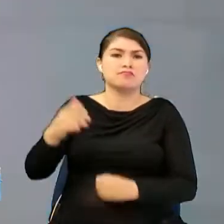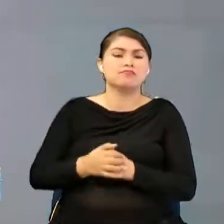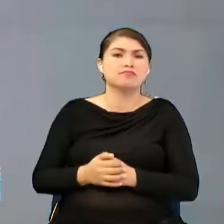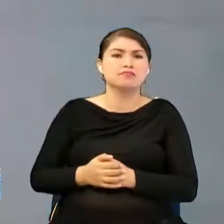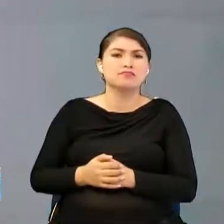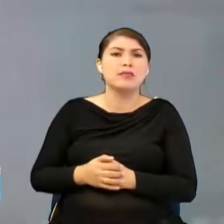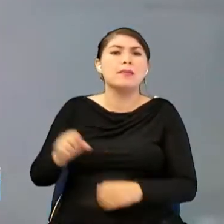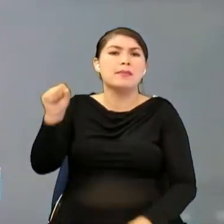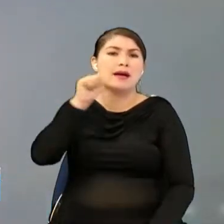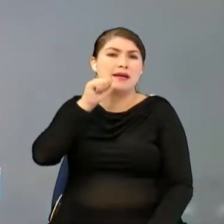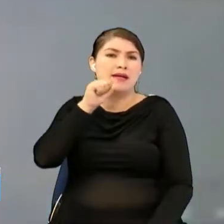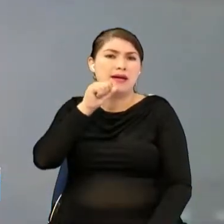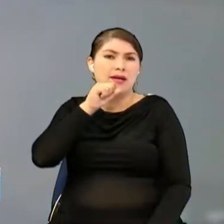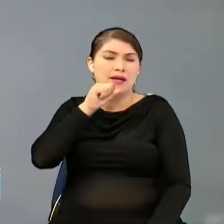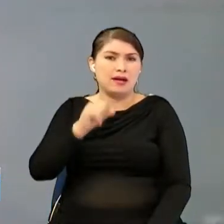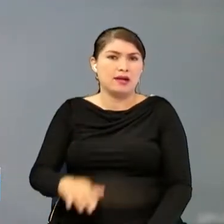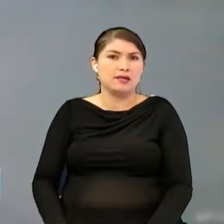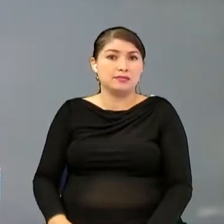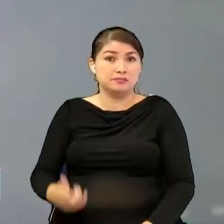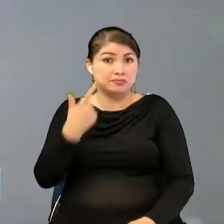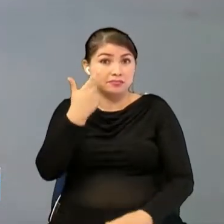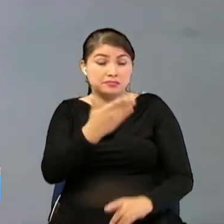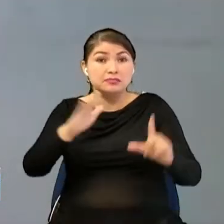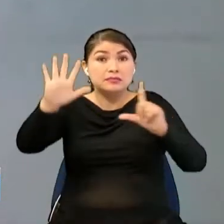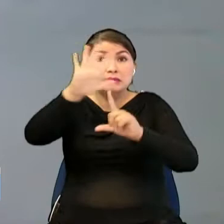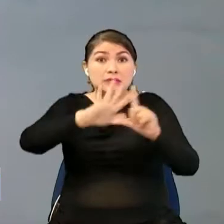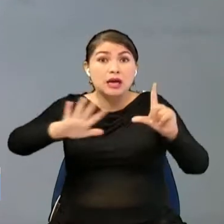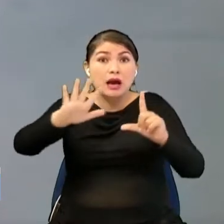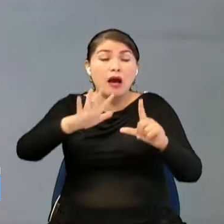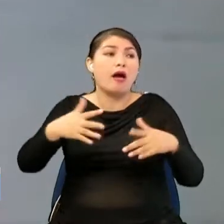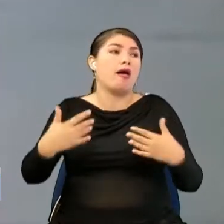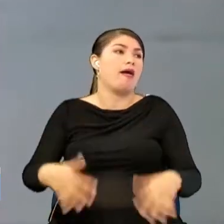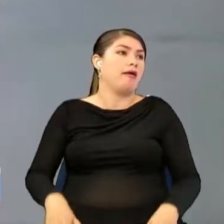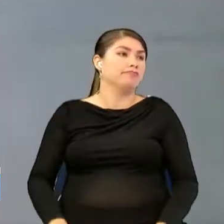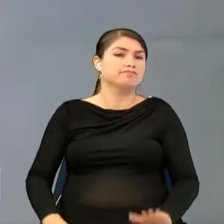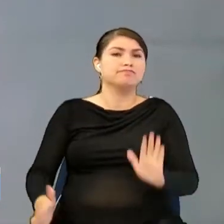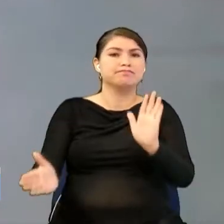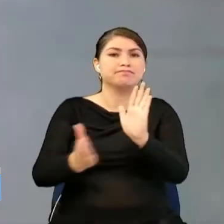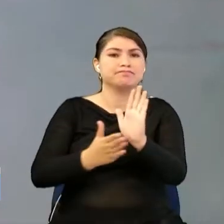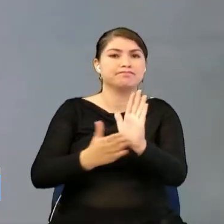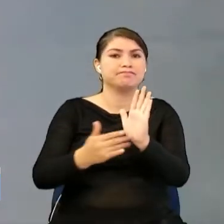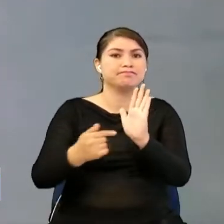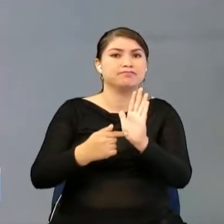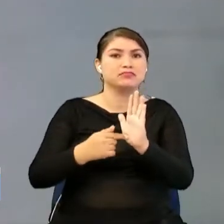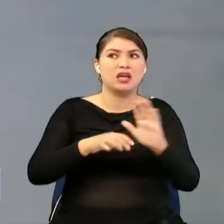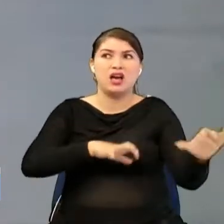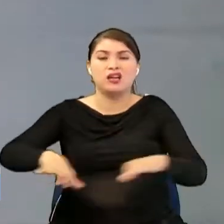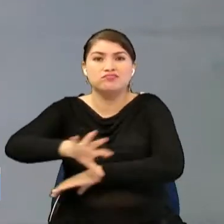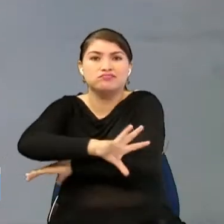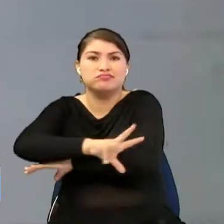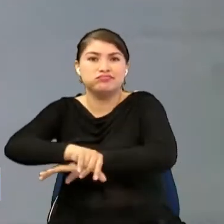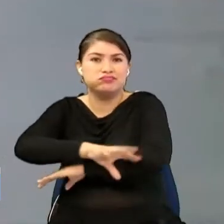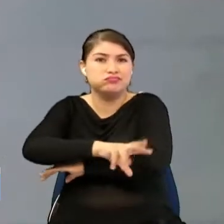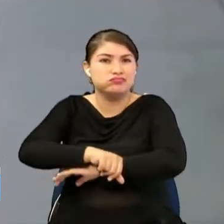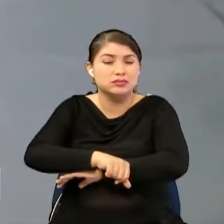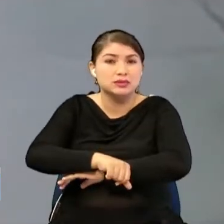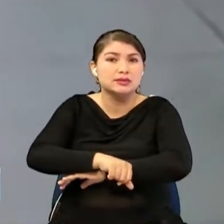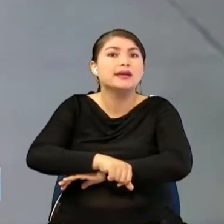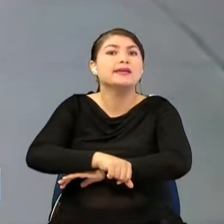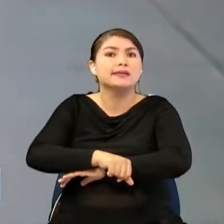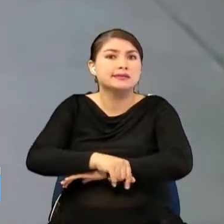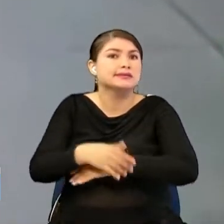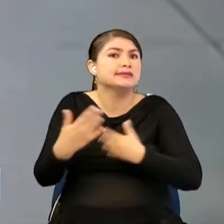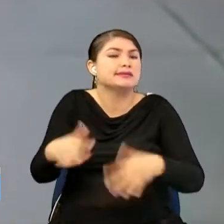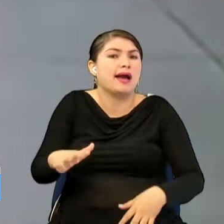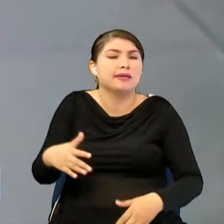Colombia en Barranca Bermeja, donde a través de este video queda en evidencia el accionar delictivo, donde se ha vuelto